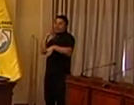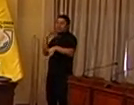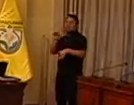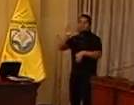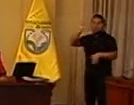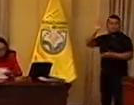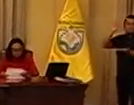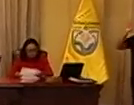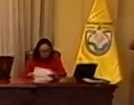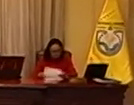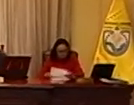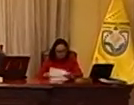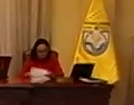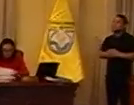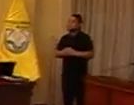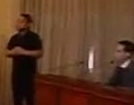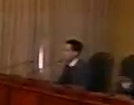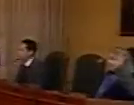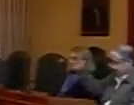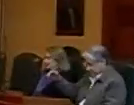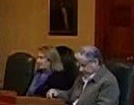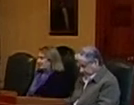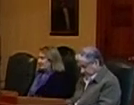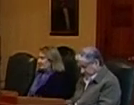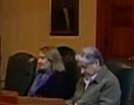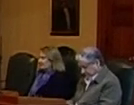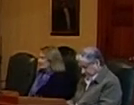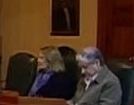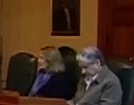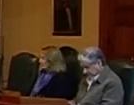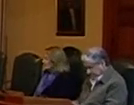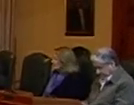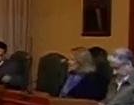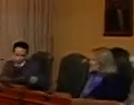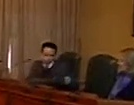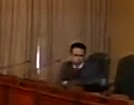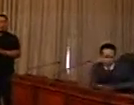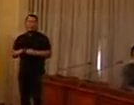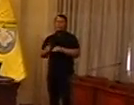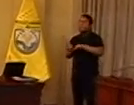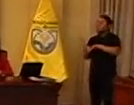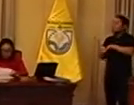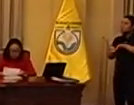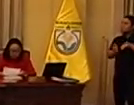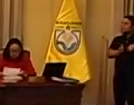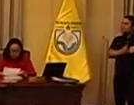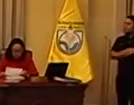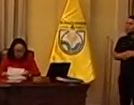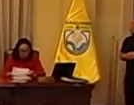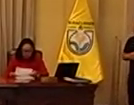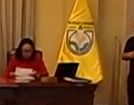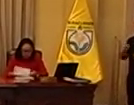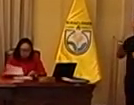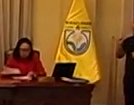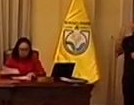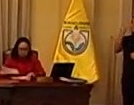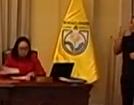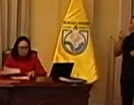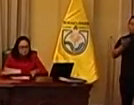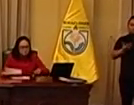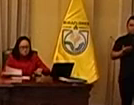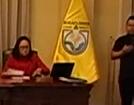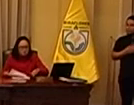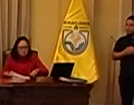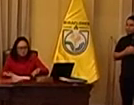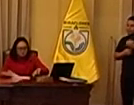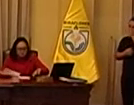conformidad. Se aprueba el acta mencionada. Vamos al primer punto de la